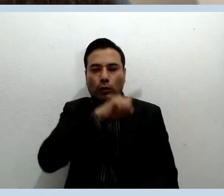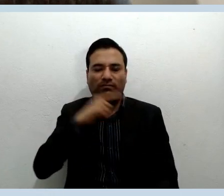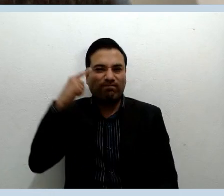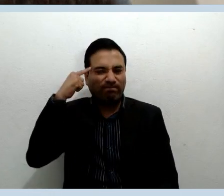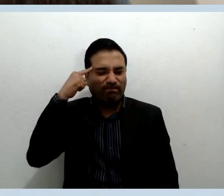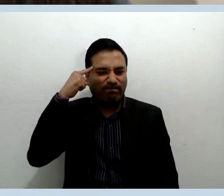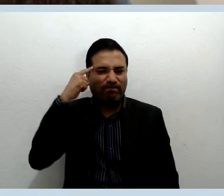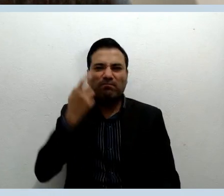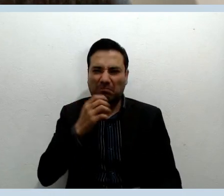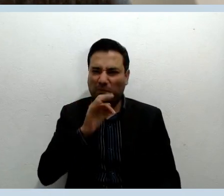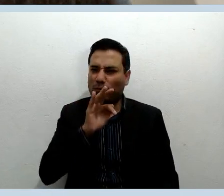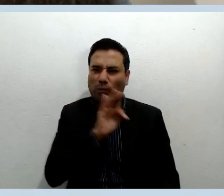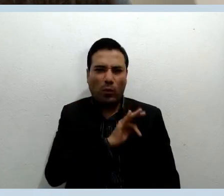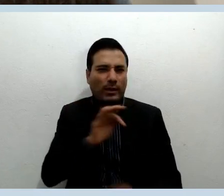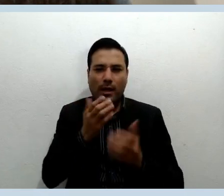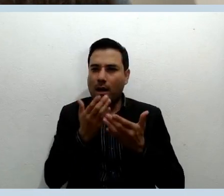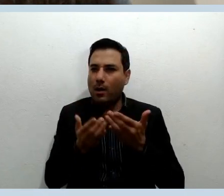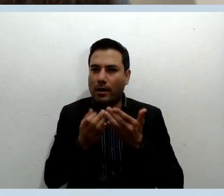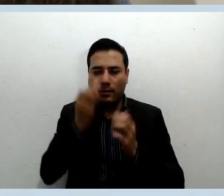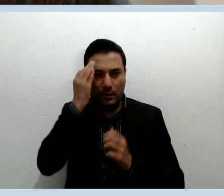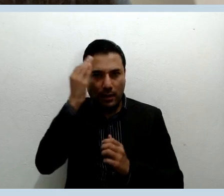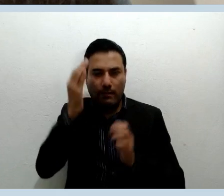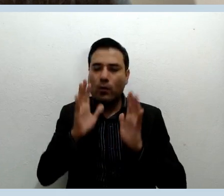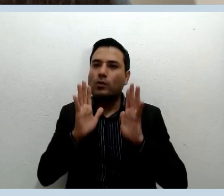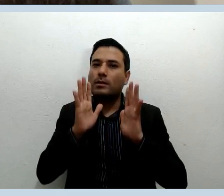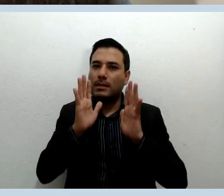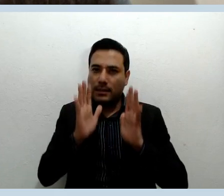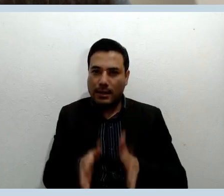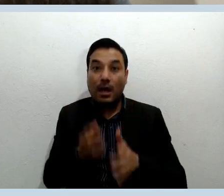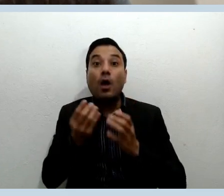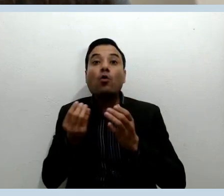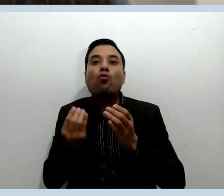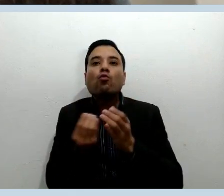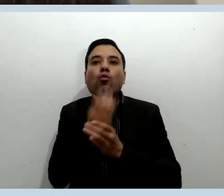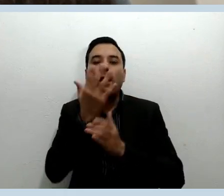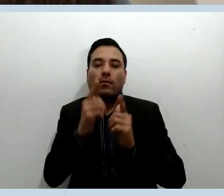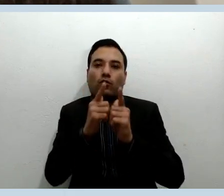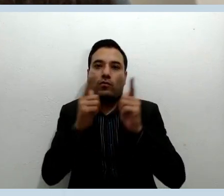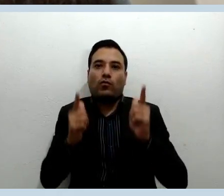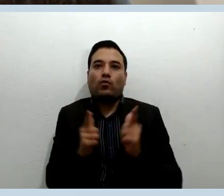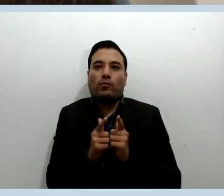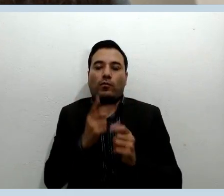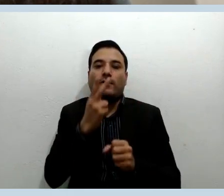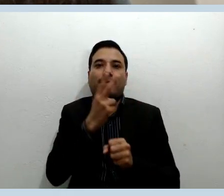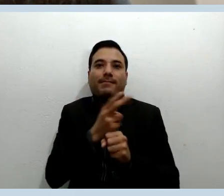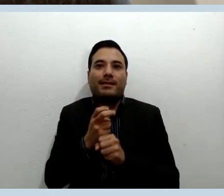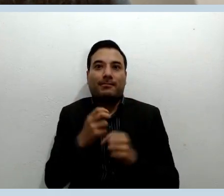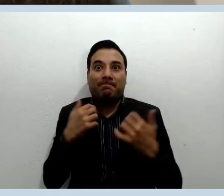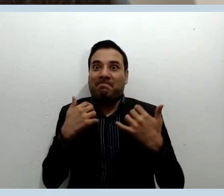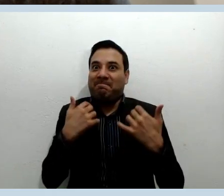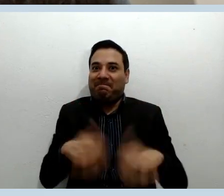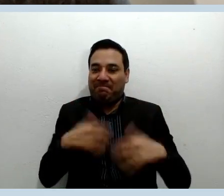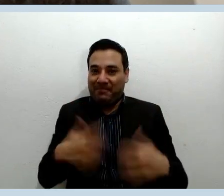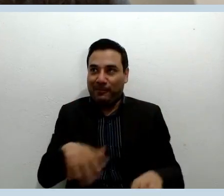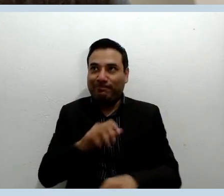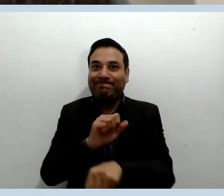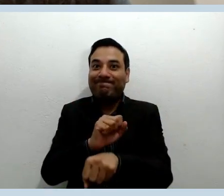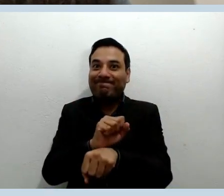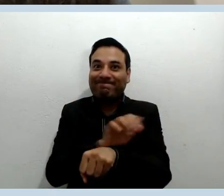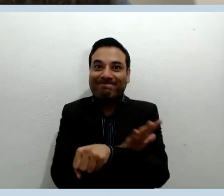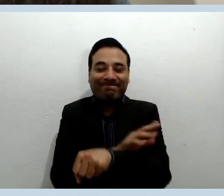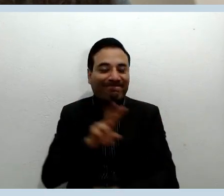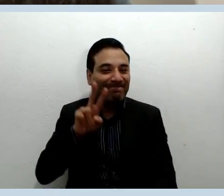momentos de convocar a una nueva generación y ahí pues fue bien emocionante la verdad a mí me